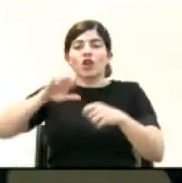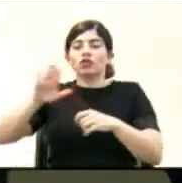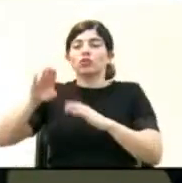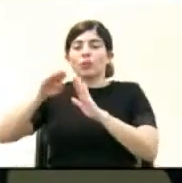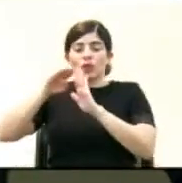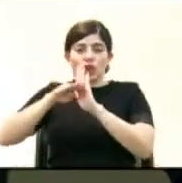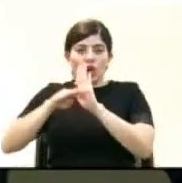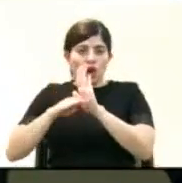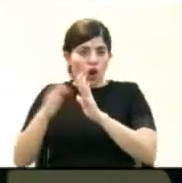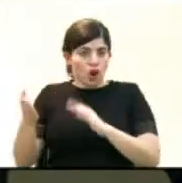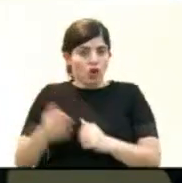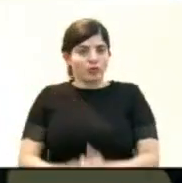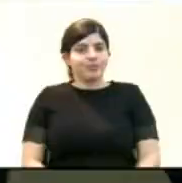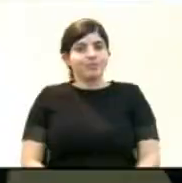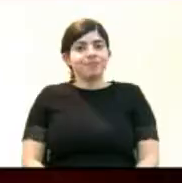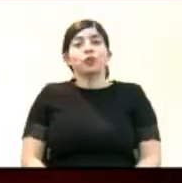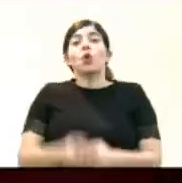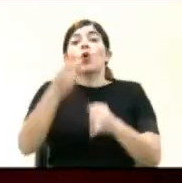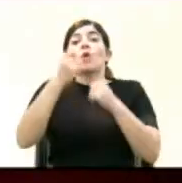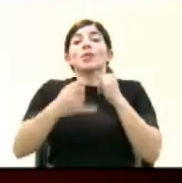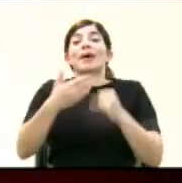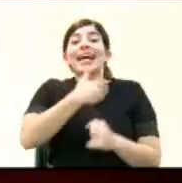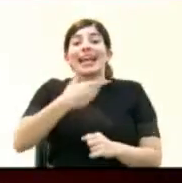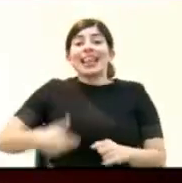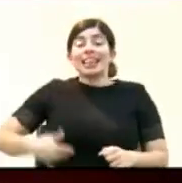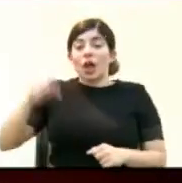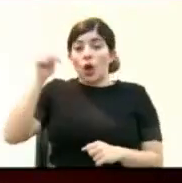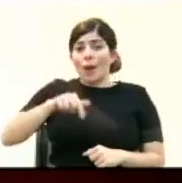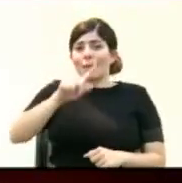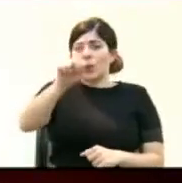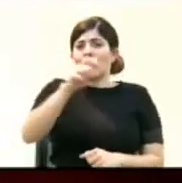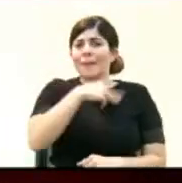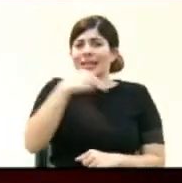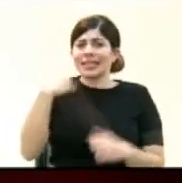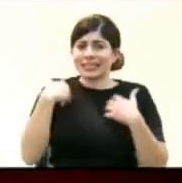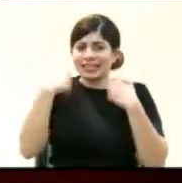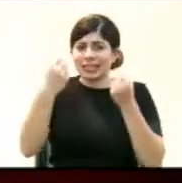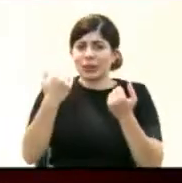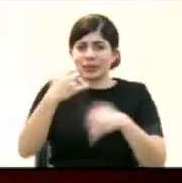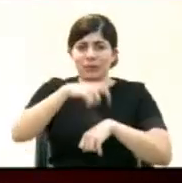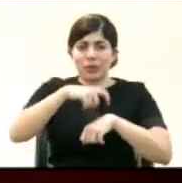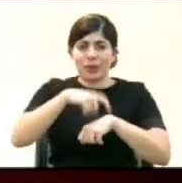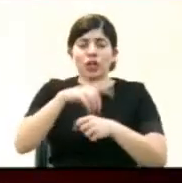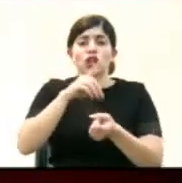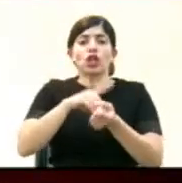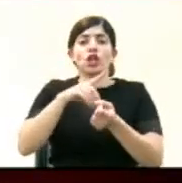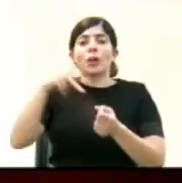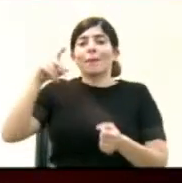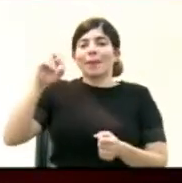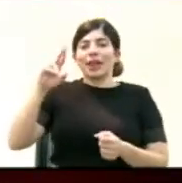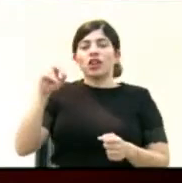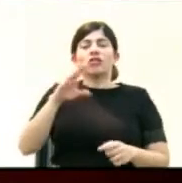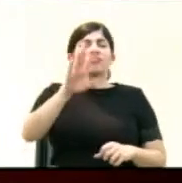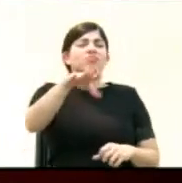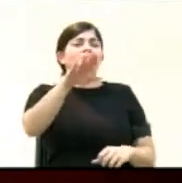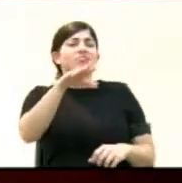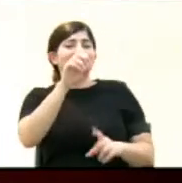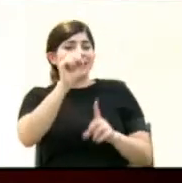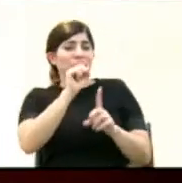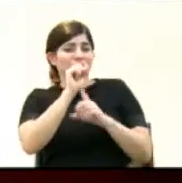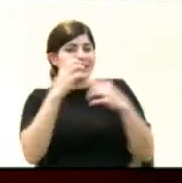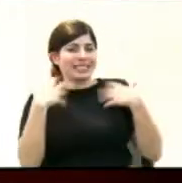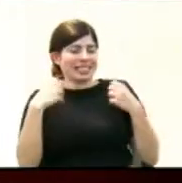estas vacunas. Por último, Heredia hoy consulta al ministro de Salud, ahí el doctor Pedro González. Con el